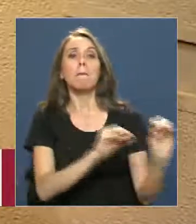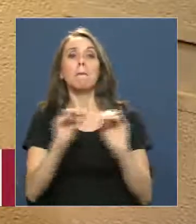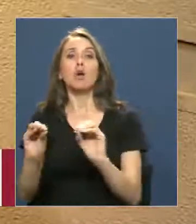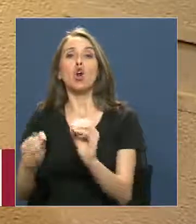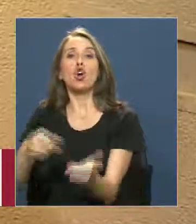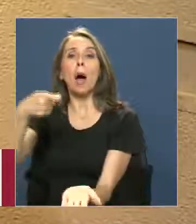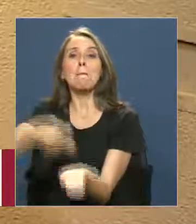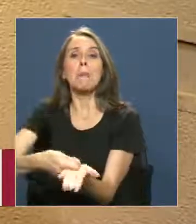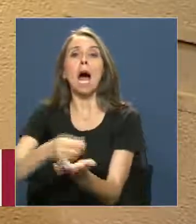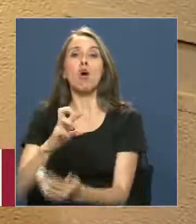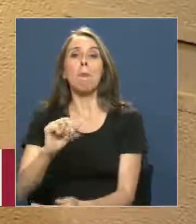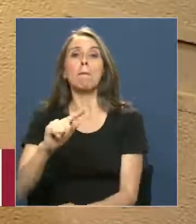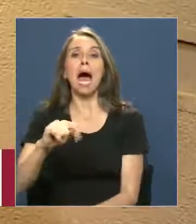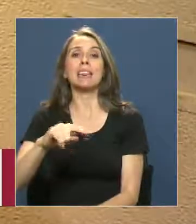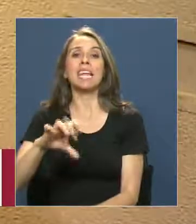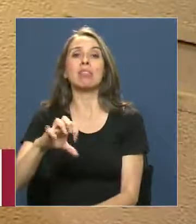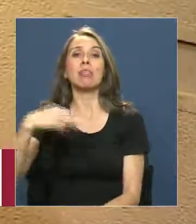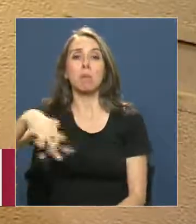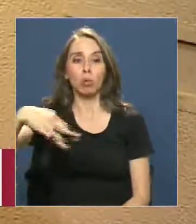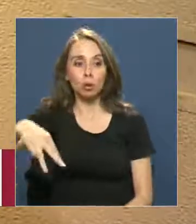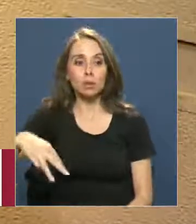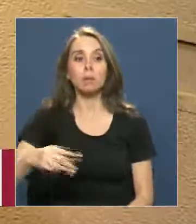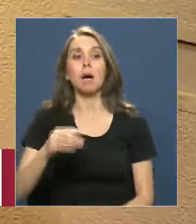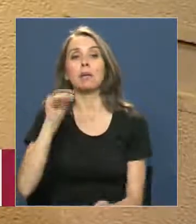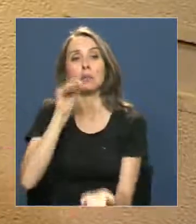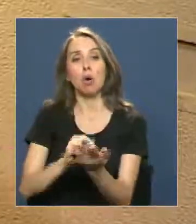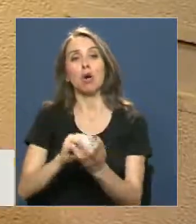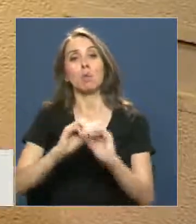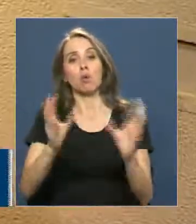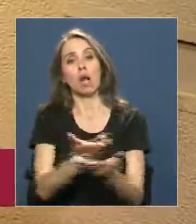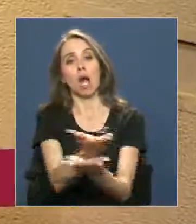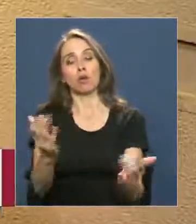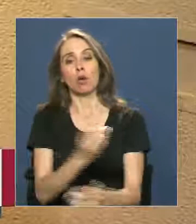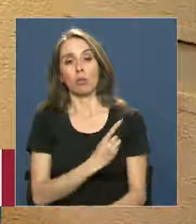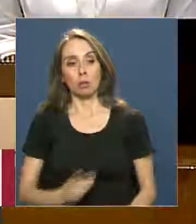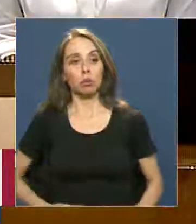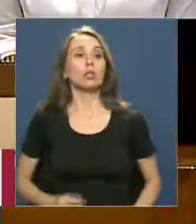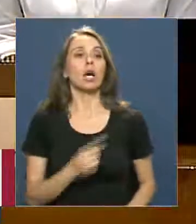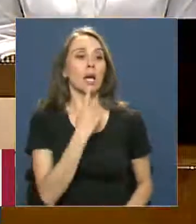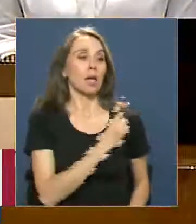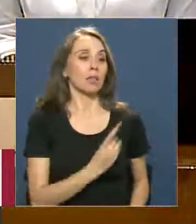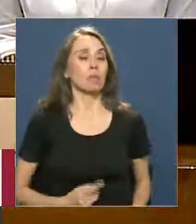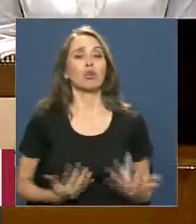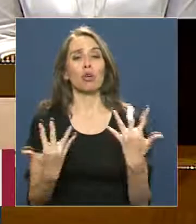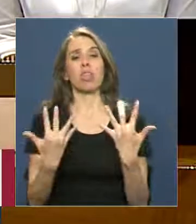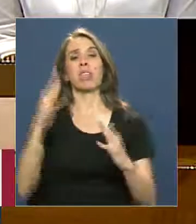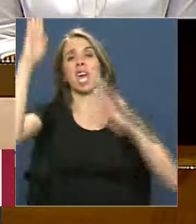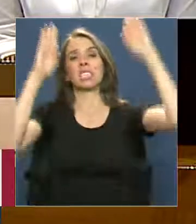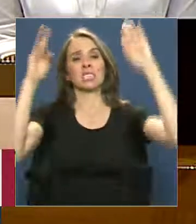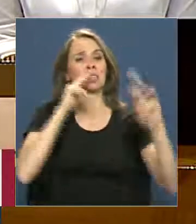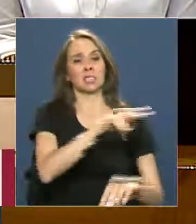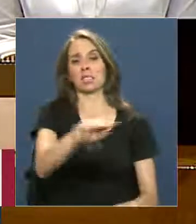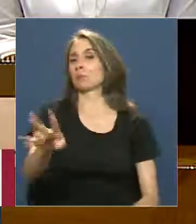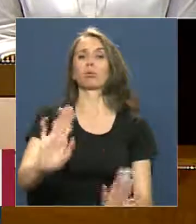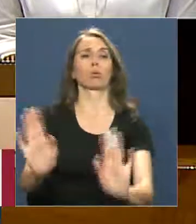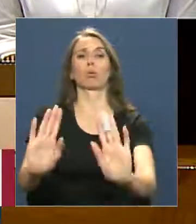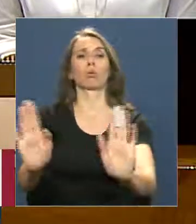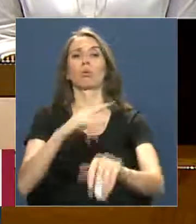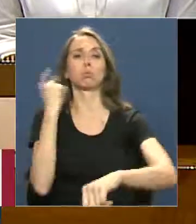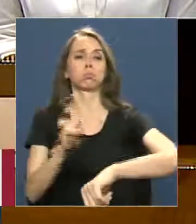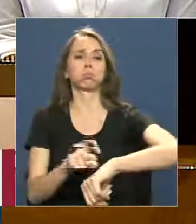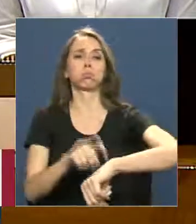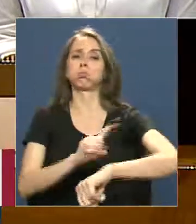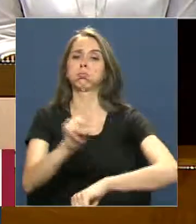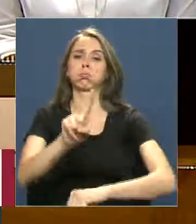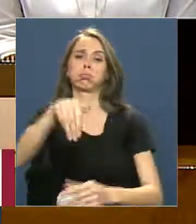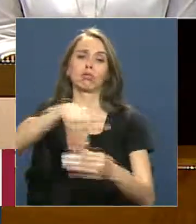patentes municipales. Solo eso, presidente, para que quede claro en la sala. Colegas, hay 10 palabras solicitadas. Por favor, no vamos a alcanzar a